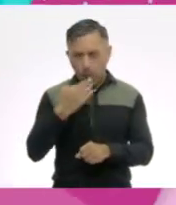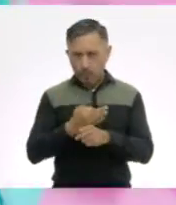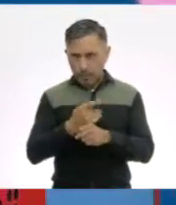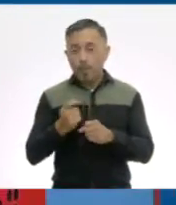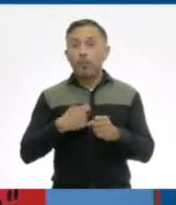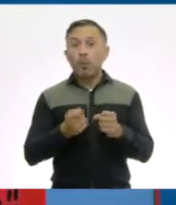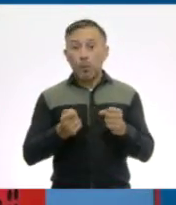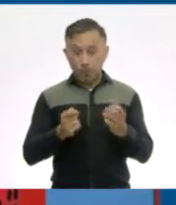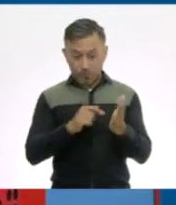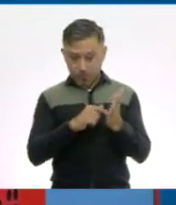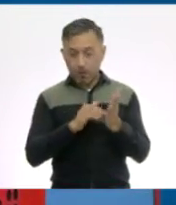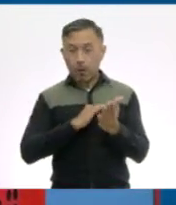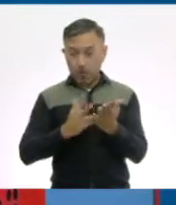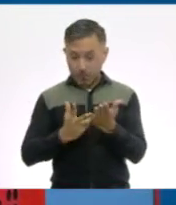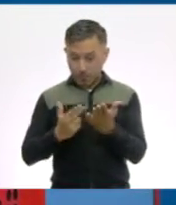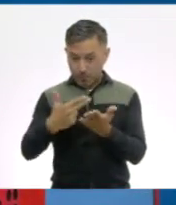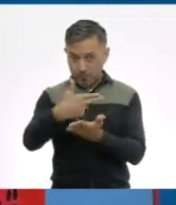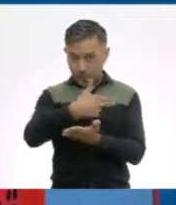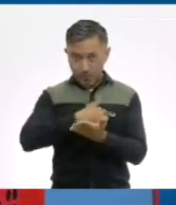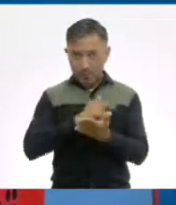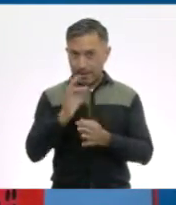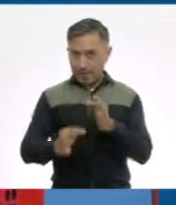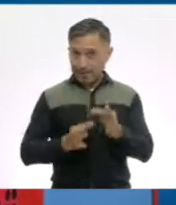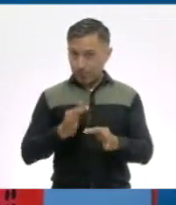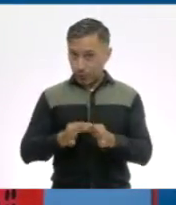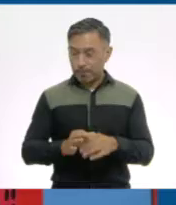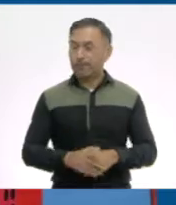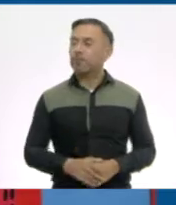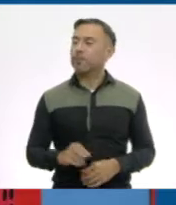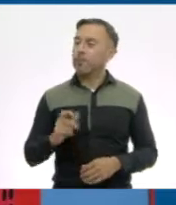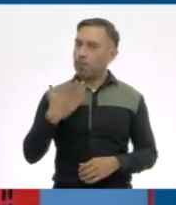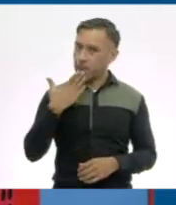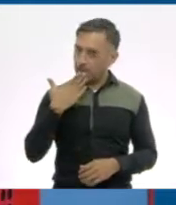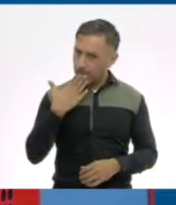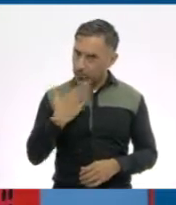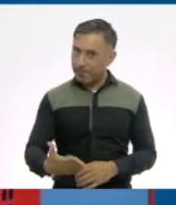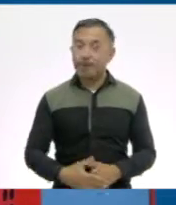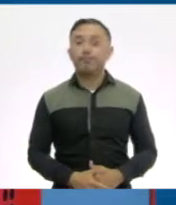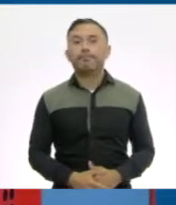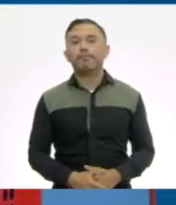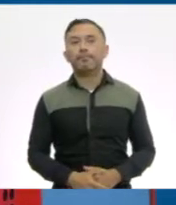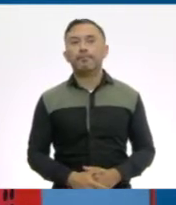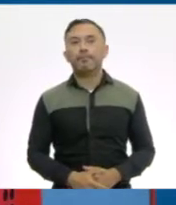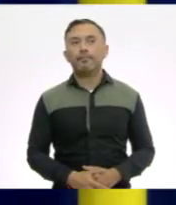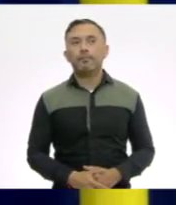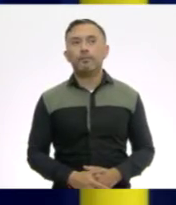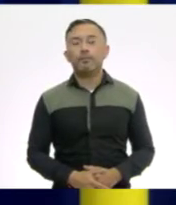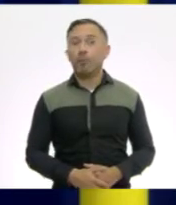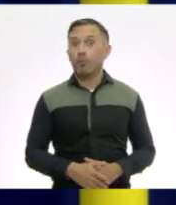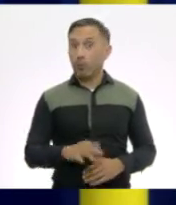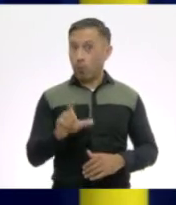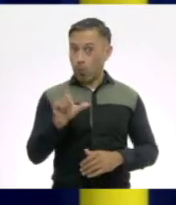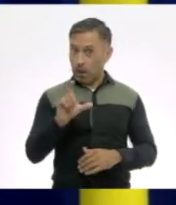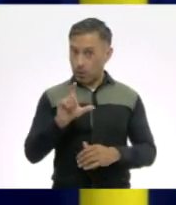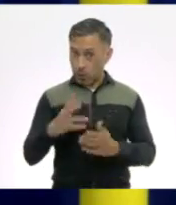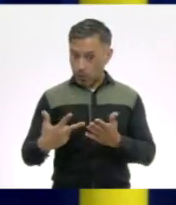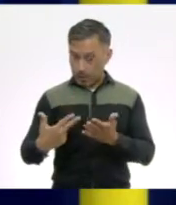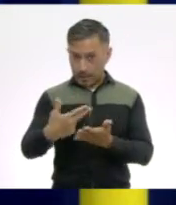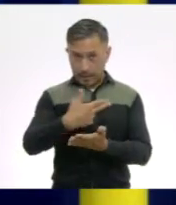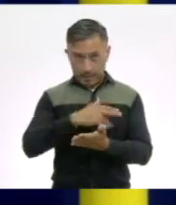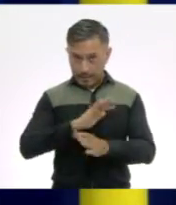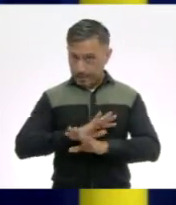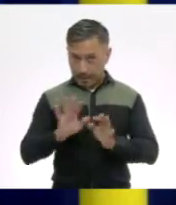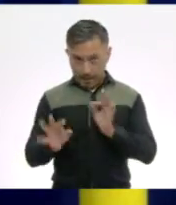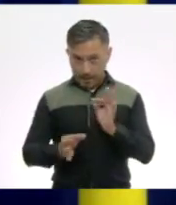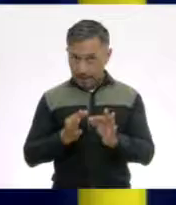listo. Perfecto. Muy bien. Y una vez que lo recortemos... Pues